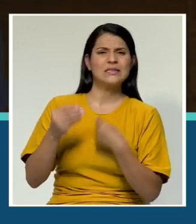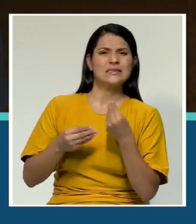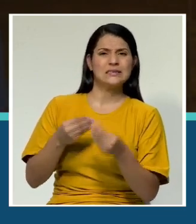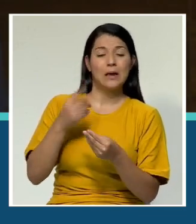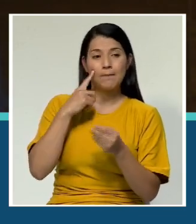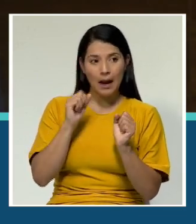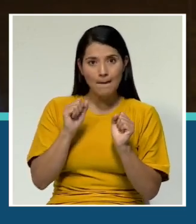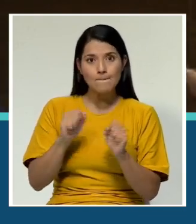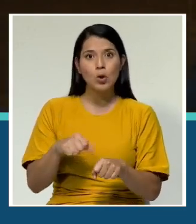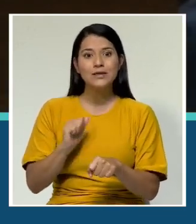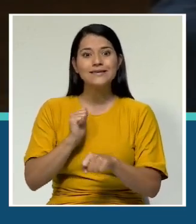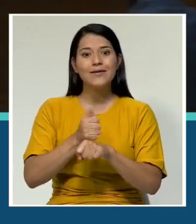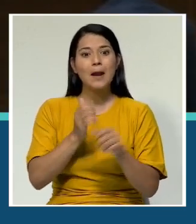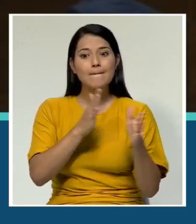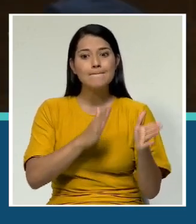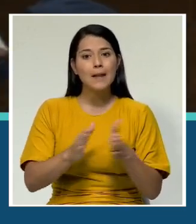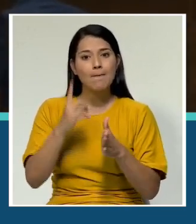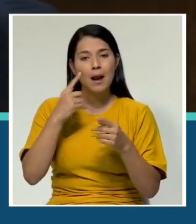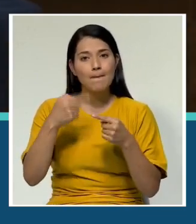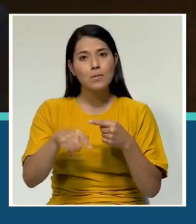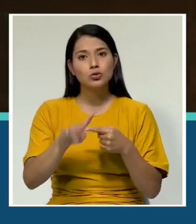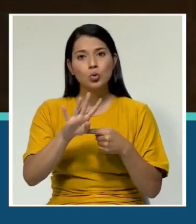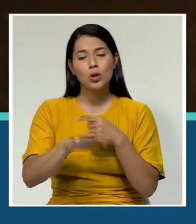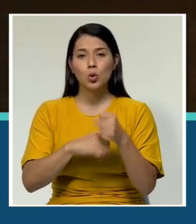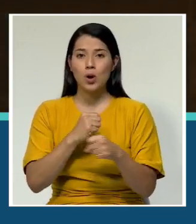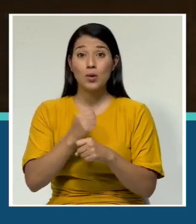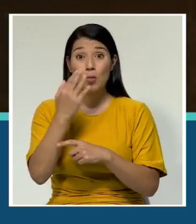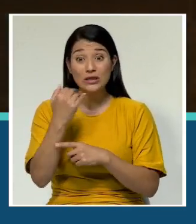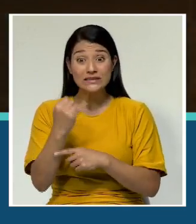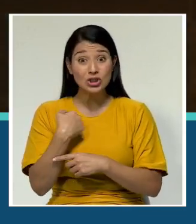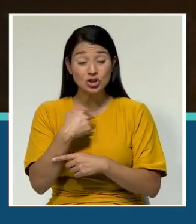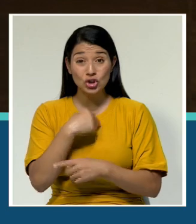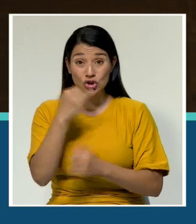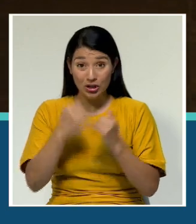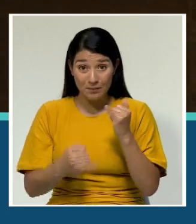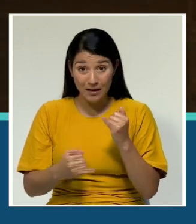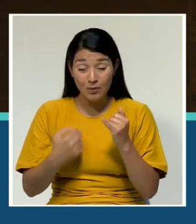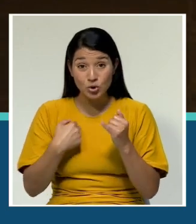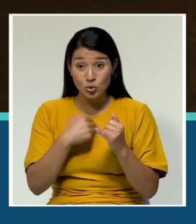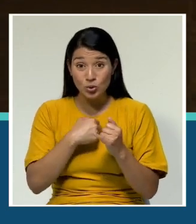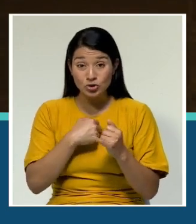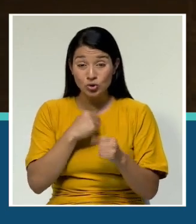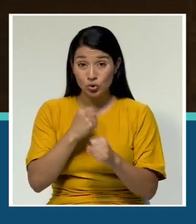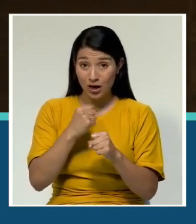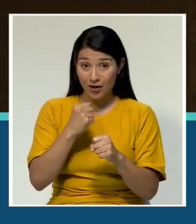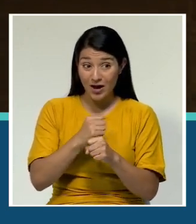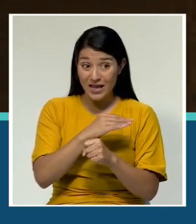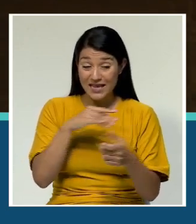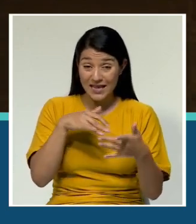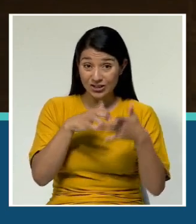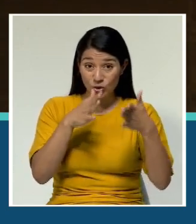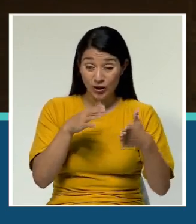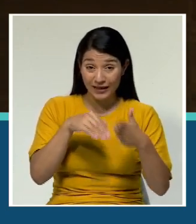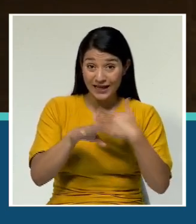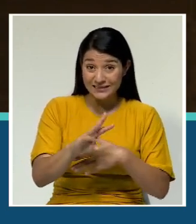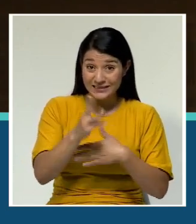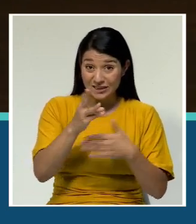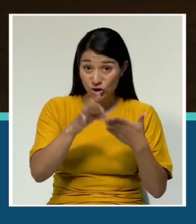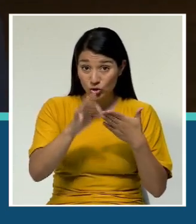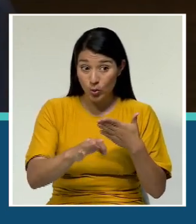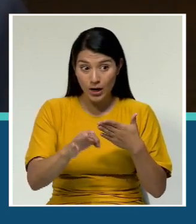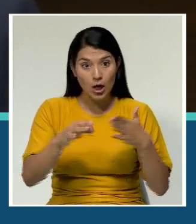que lo más importante es que vamos a hacer nosotros como diputados para plantear la ruta de los próximos 4 años. Porque si nosotros